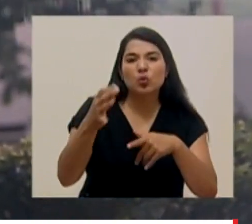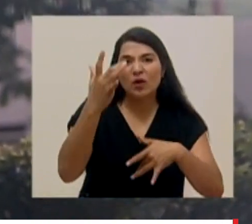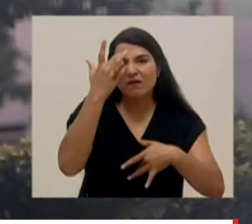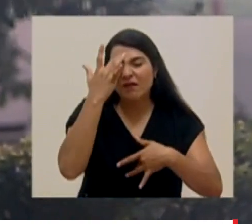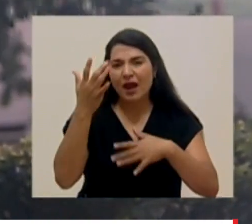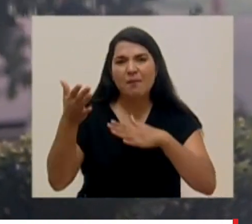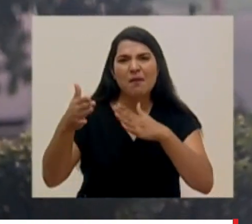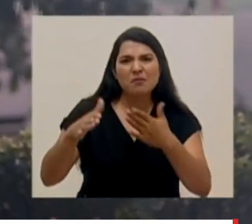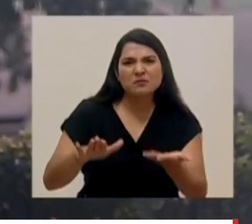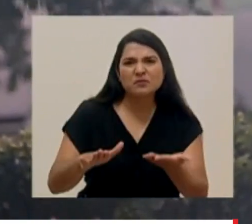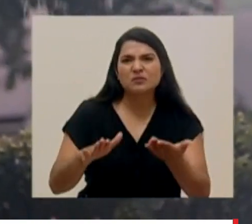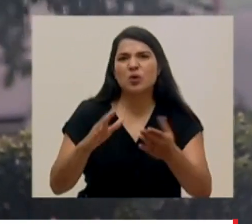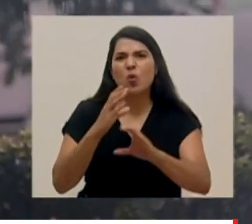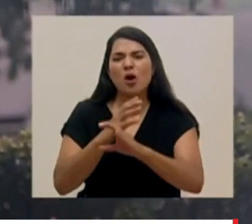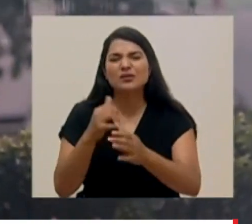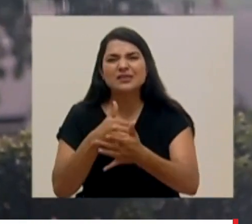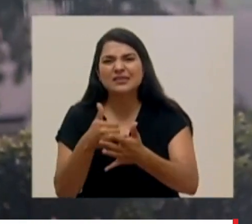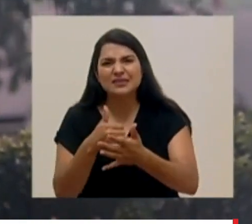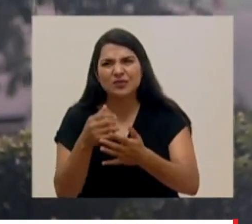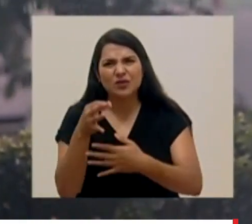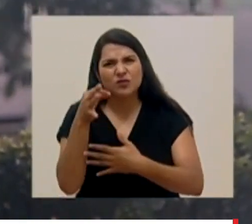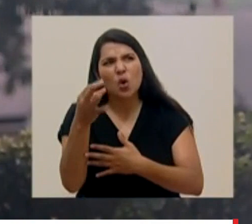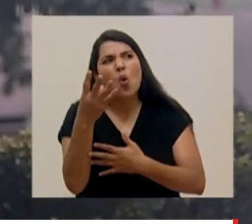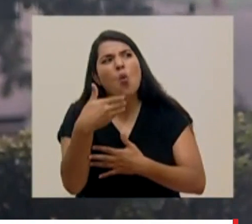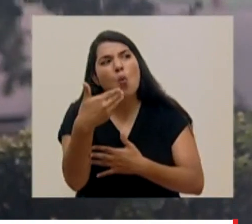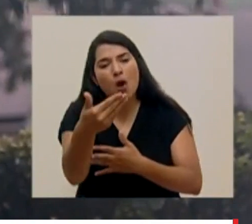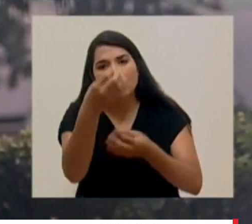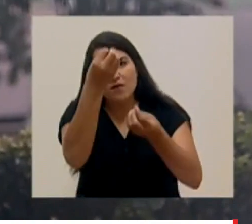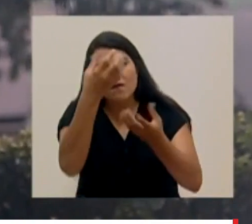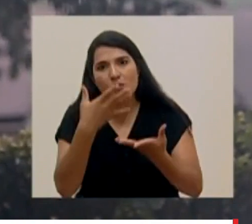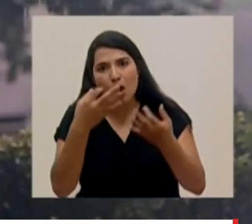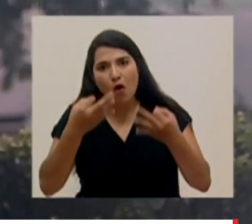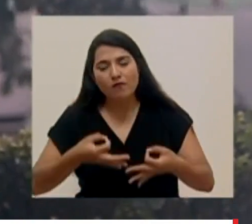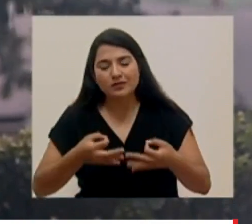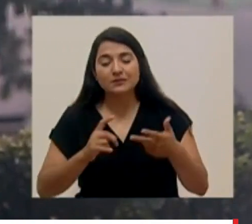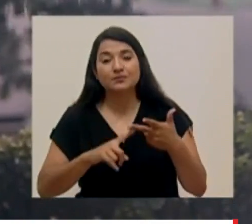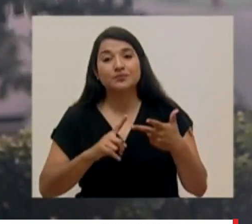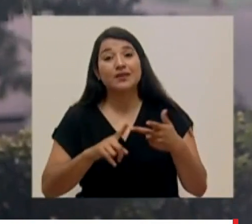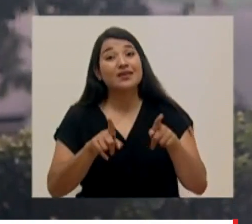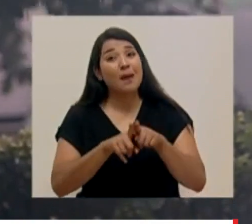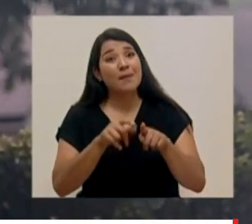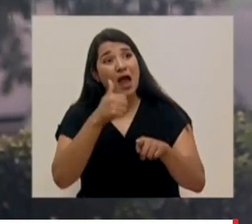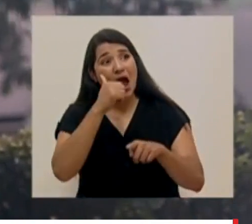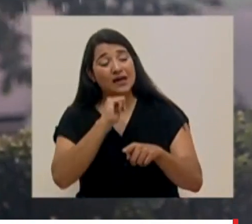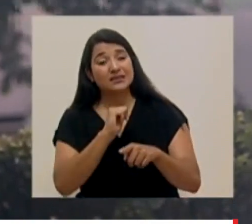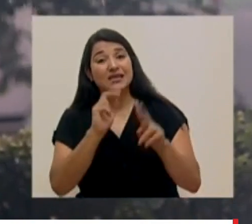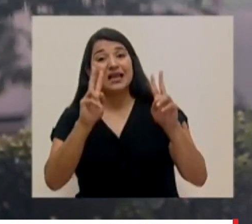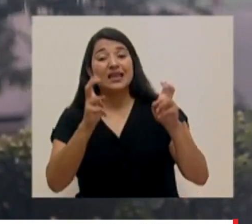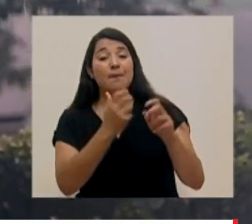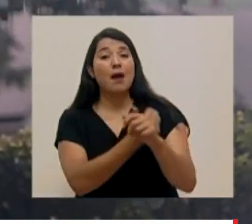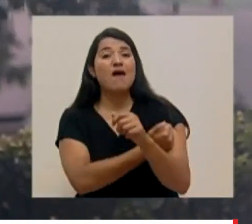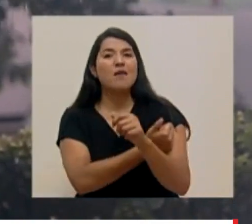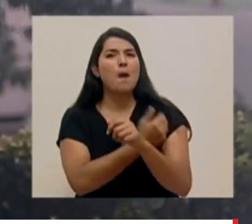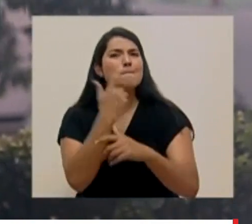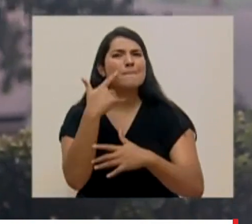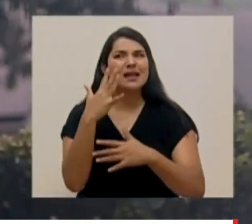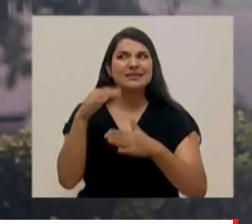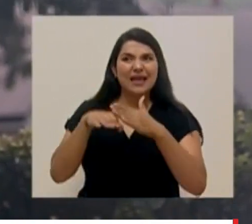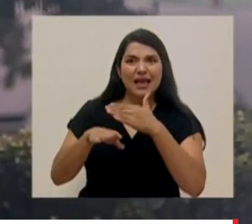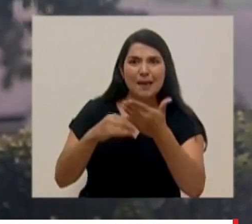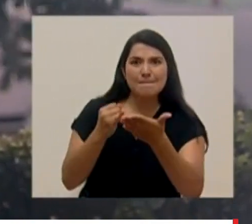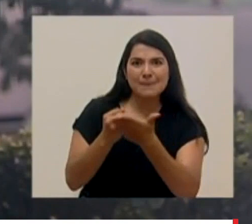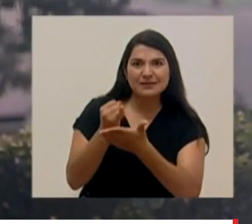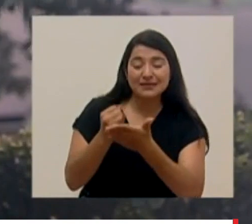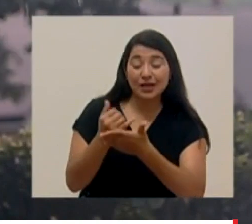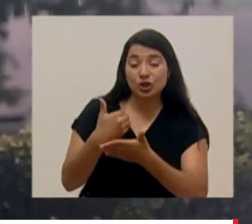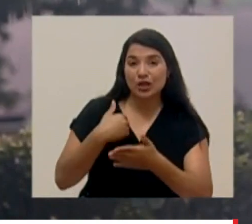Daniel nos da la indicación por ahí, ayer AstraZeneca pone en pausa el tema de las vacunas, porque encuentran algunos problemas en la investigación. Queríamos